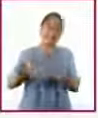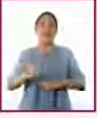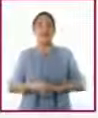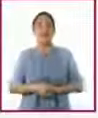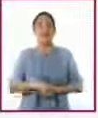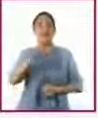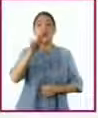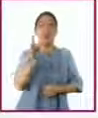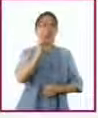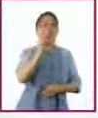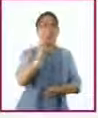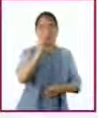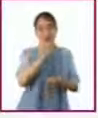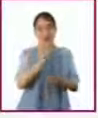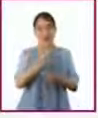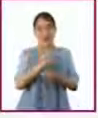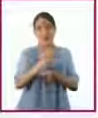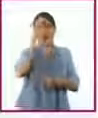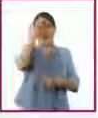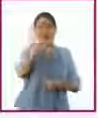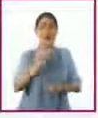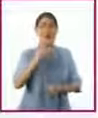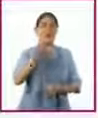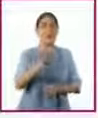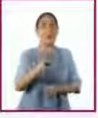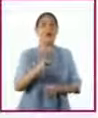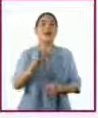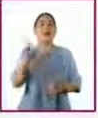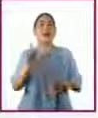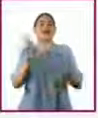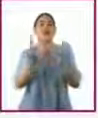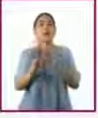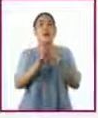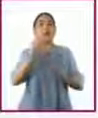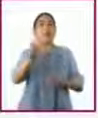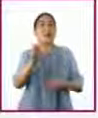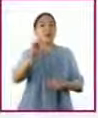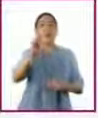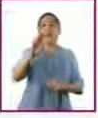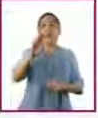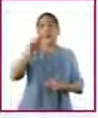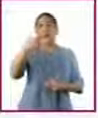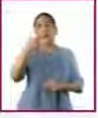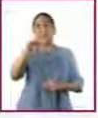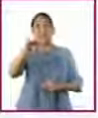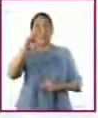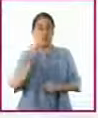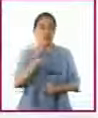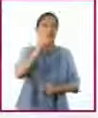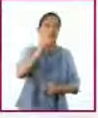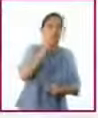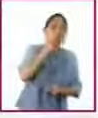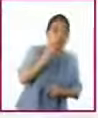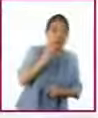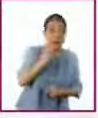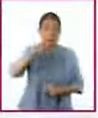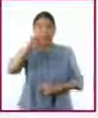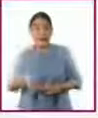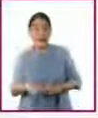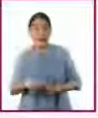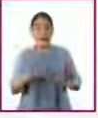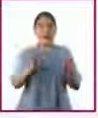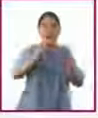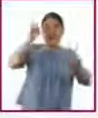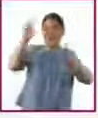Como podemos ver en la imagen, ustedes pueden buscar a través del subgénero, ya sea policíaco, realismo,